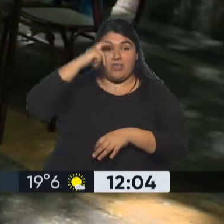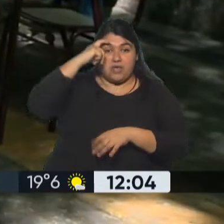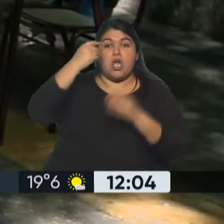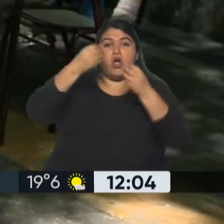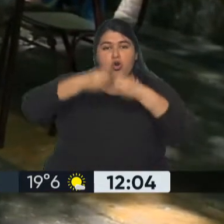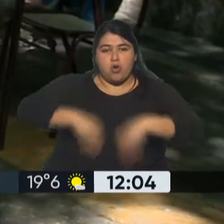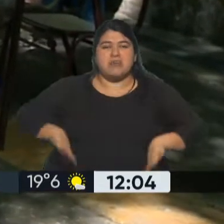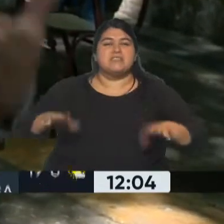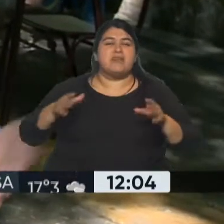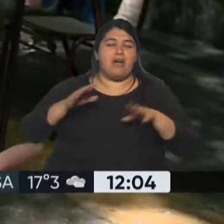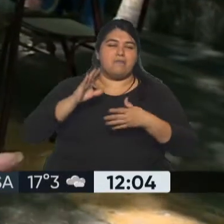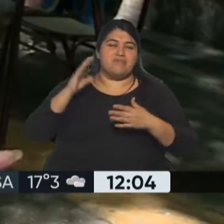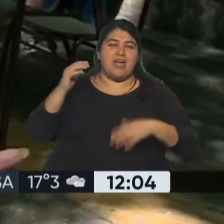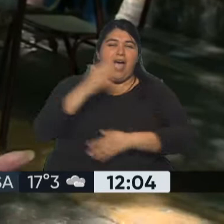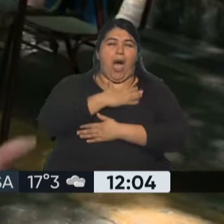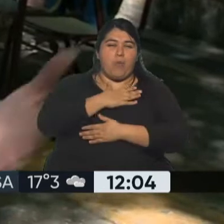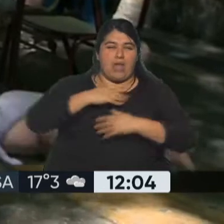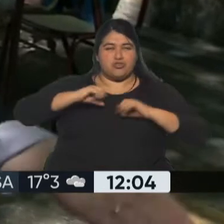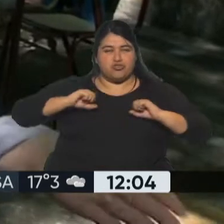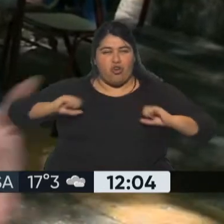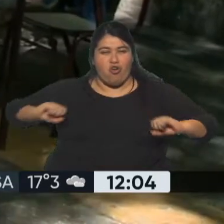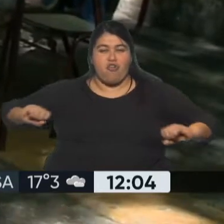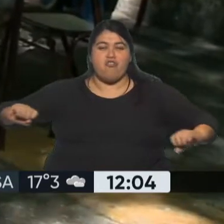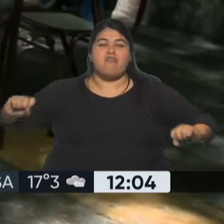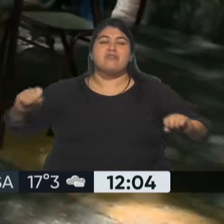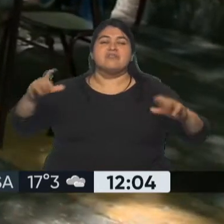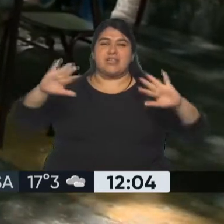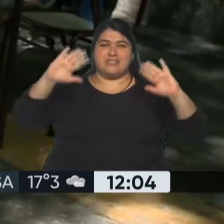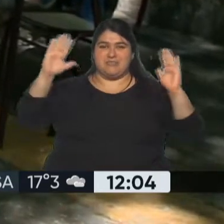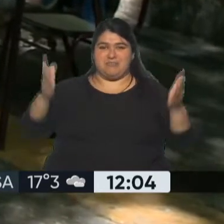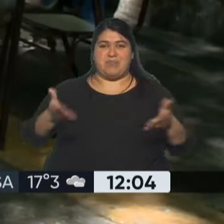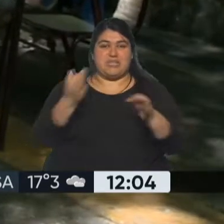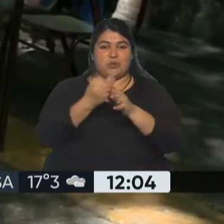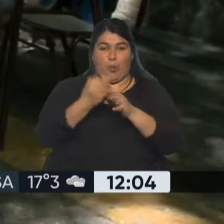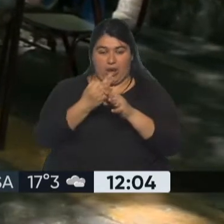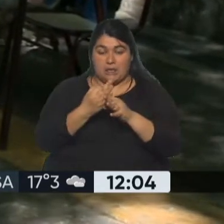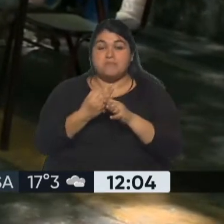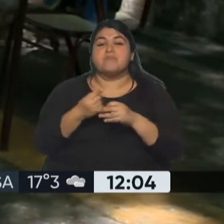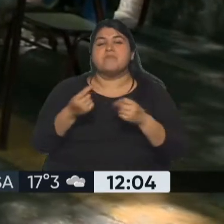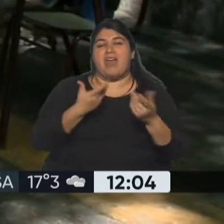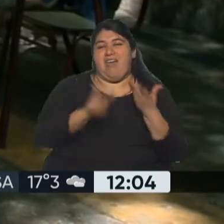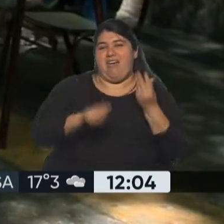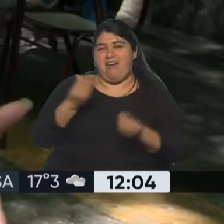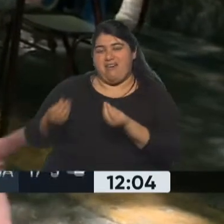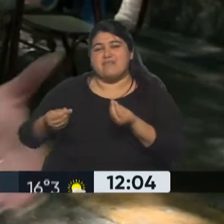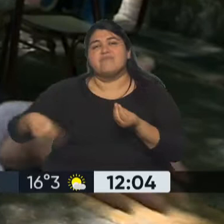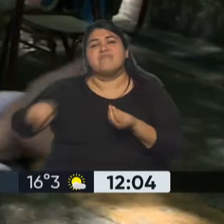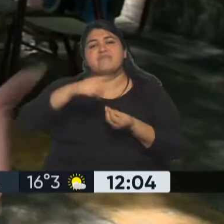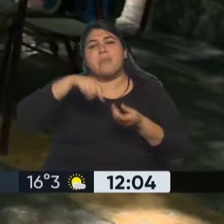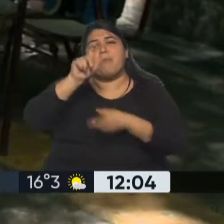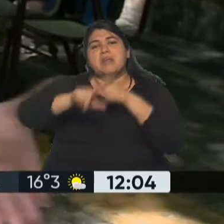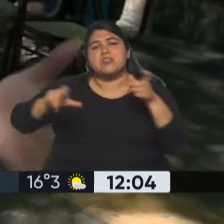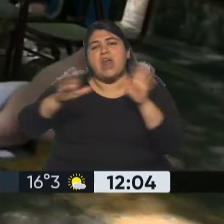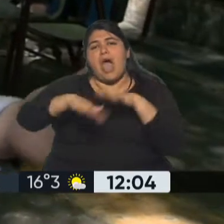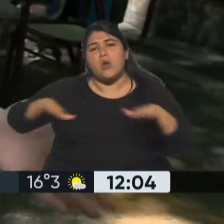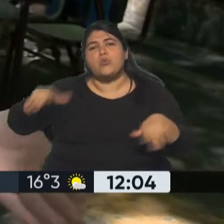abrazo simbólico para expresar muchos de los reclamos que tienen en esta escuela, pero además para solidarizarse con aquellas personas,